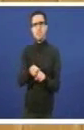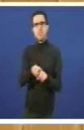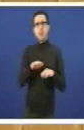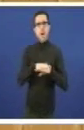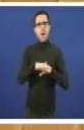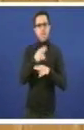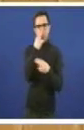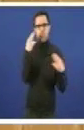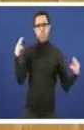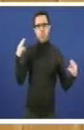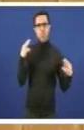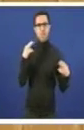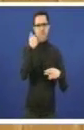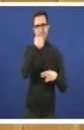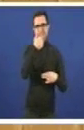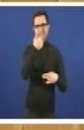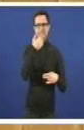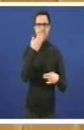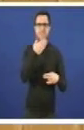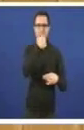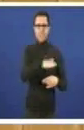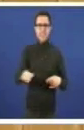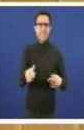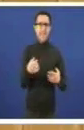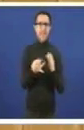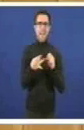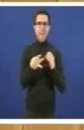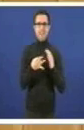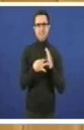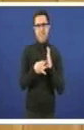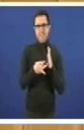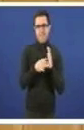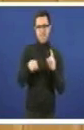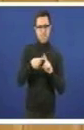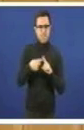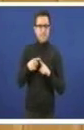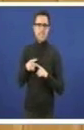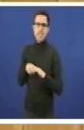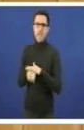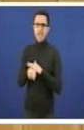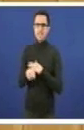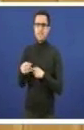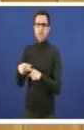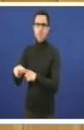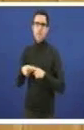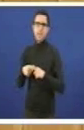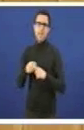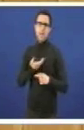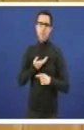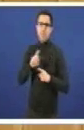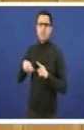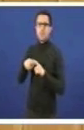calidade que eran galego e que desgalizaron e que había unha xestión compartida entre os concellos e a propia xunta